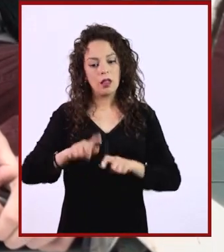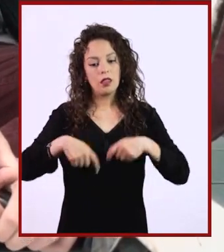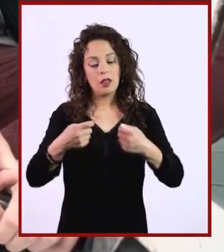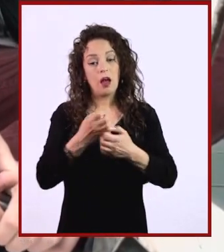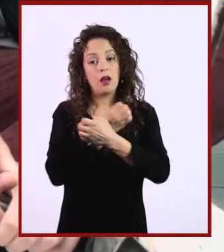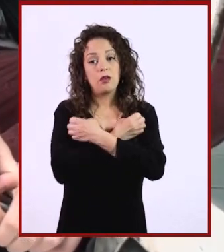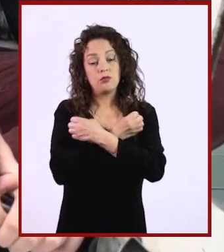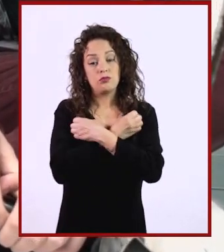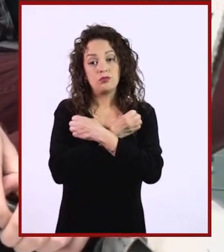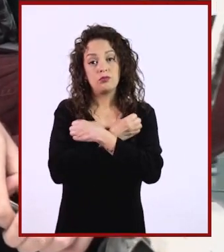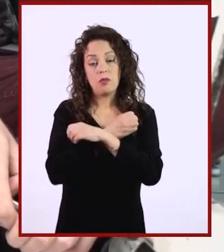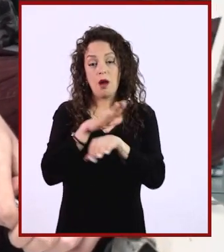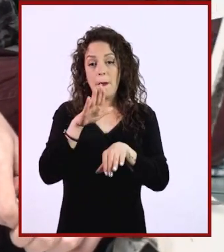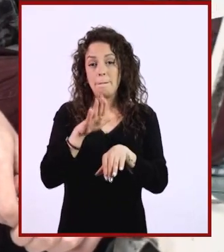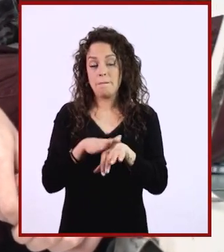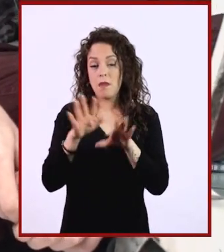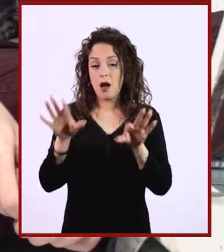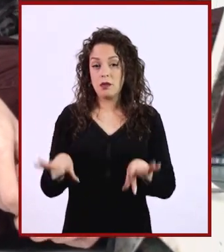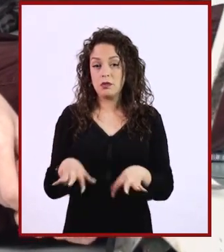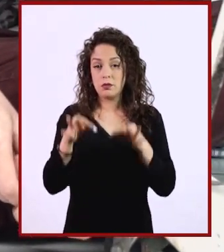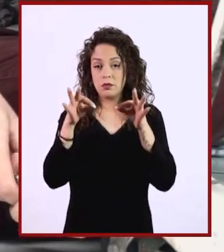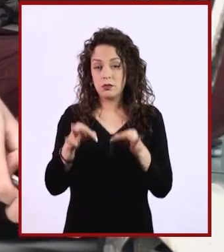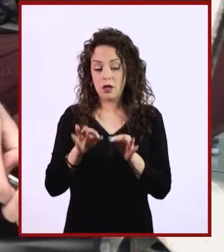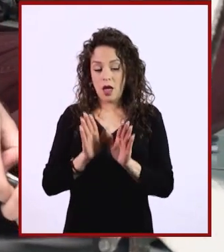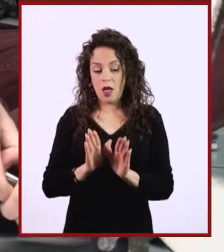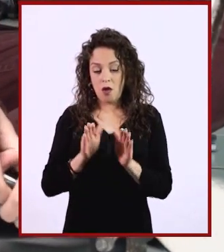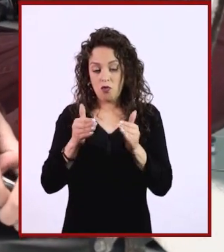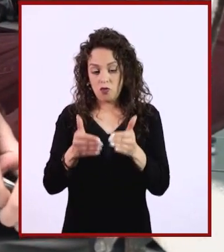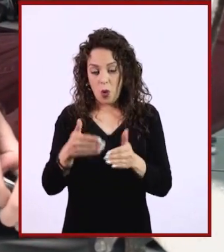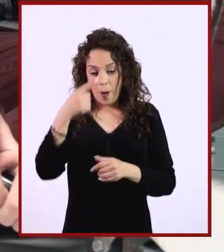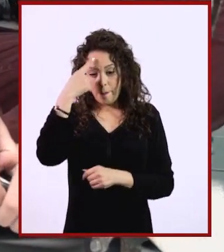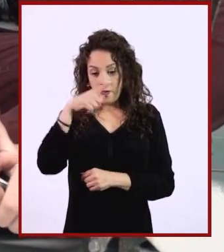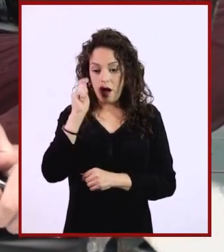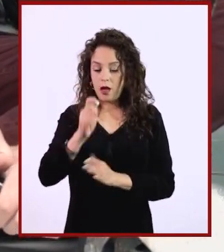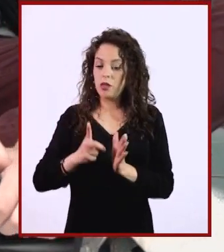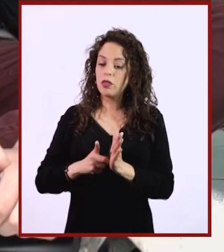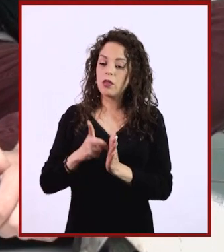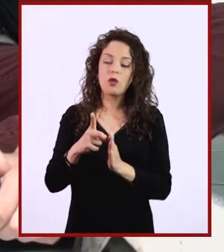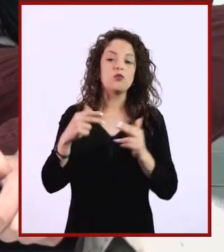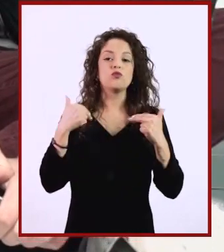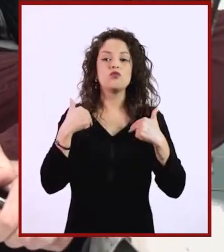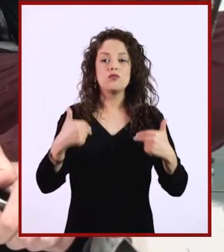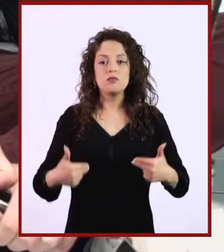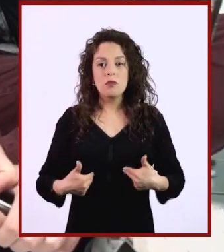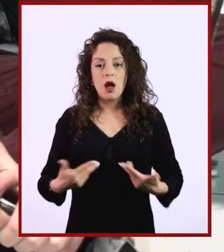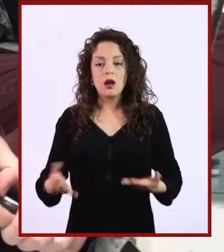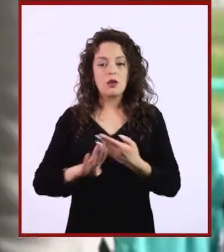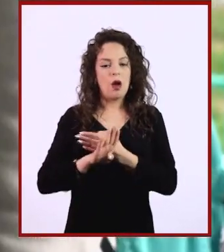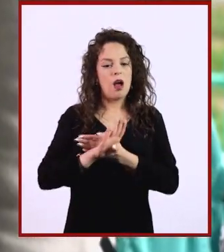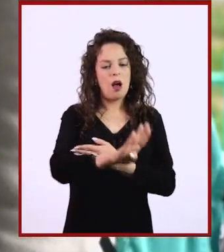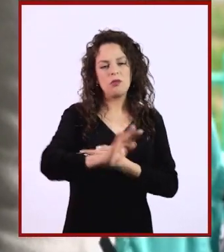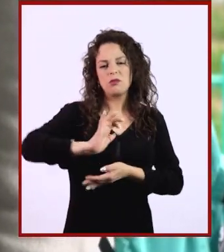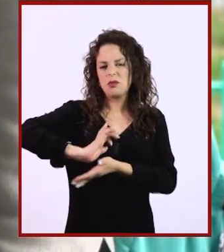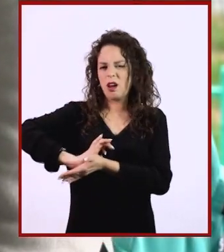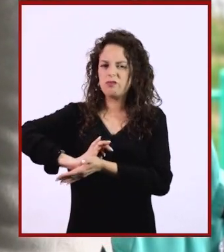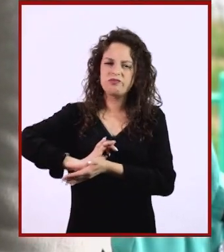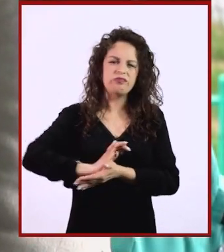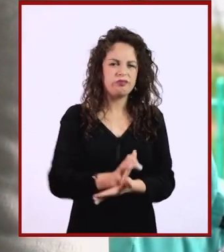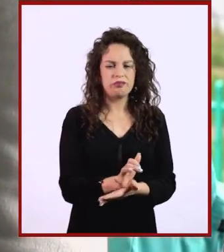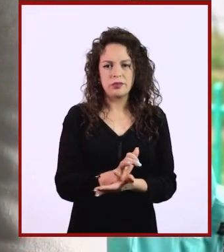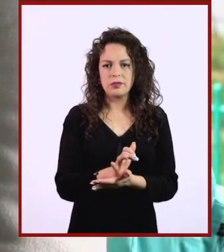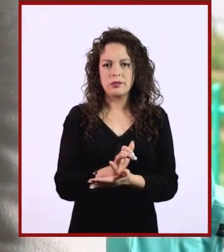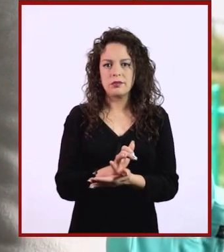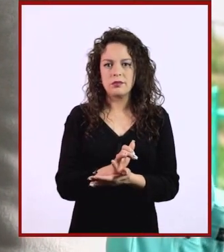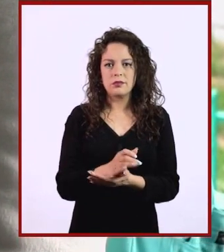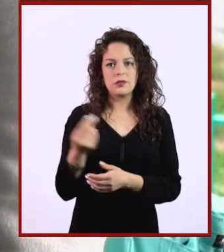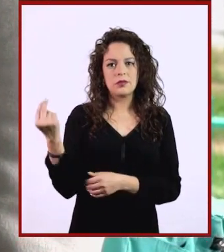educación más, digamos, basada o enfocada en cuestiones como derechos humanos, no discriminación, ¿no? Ayudarnos a